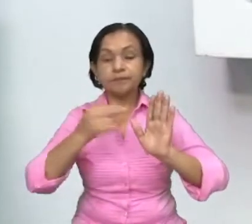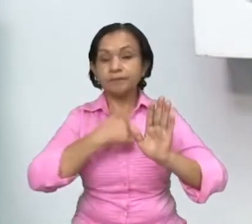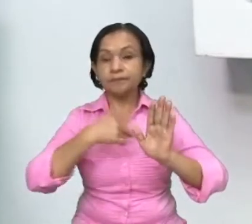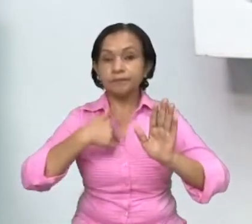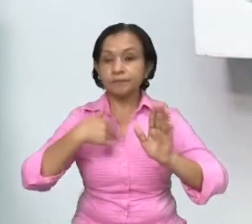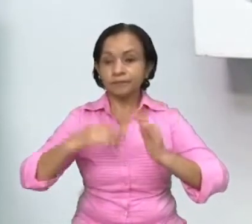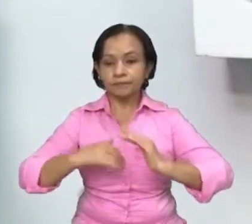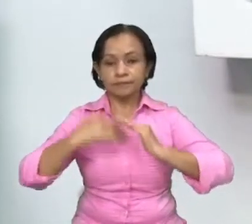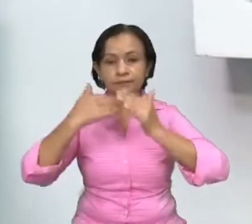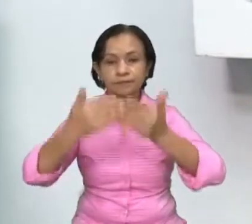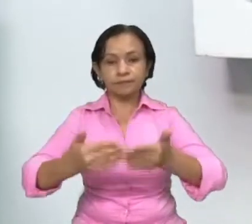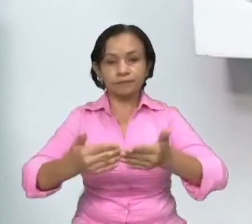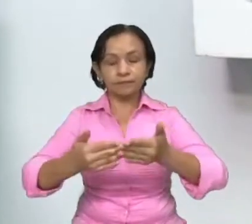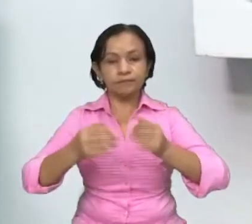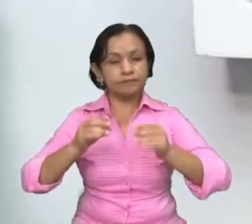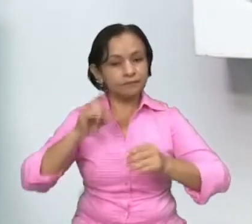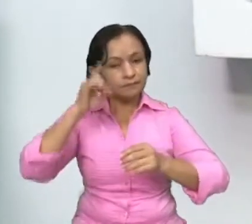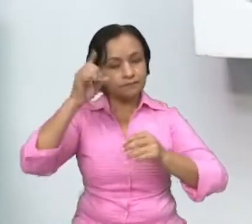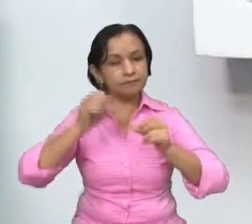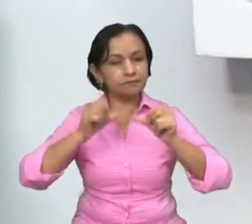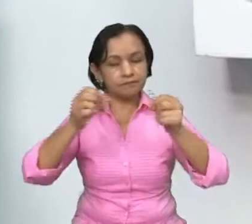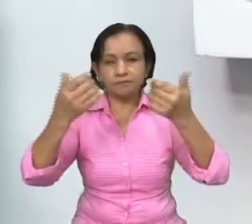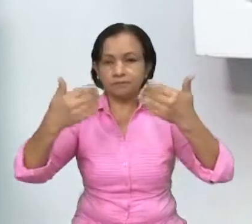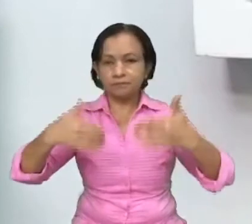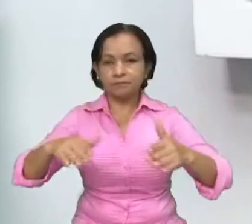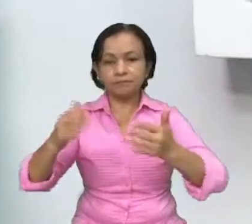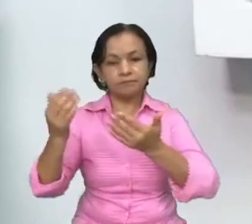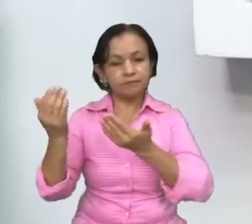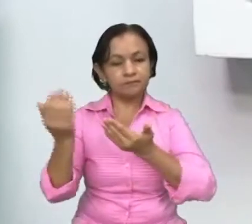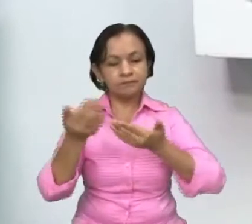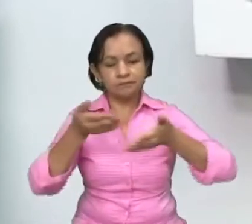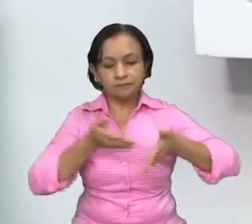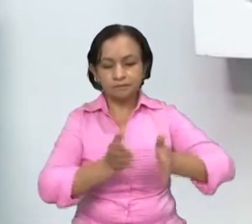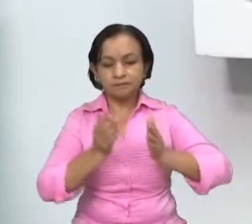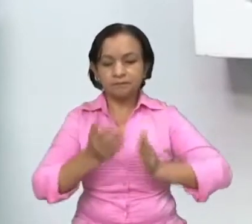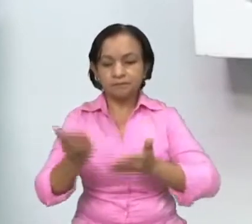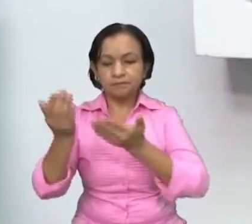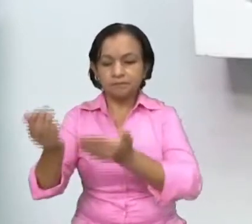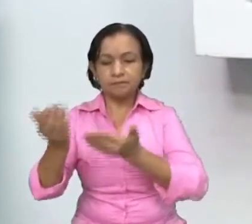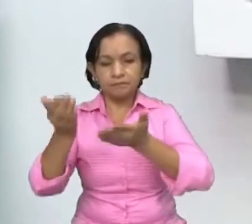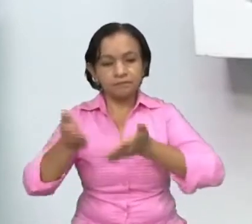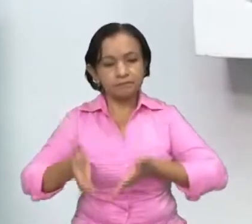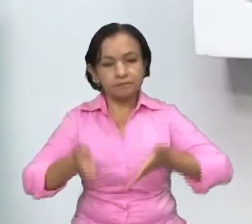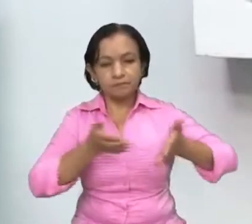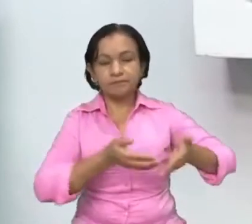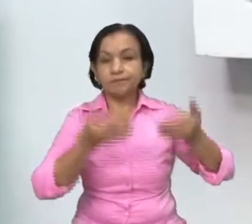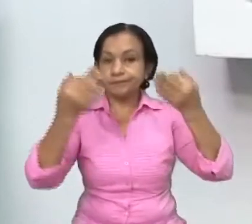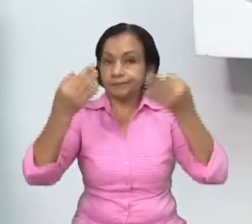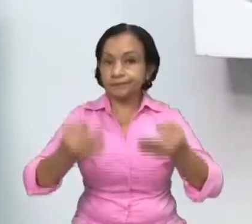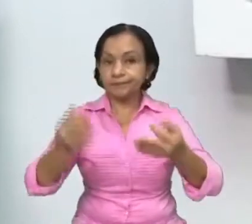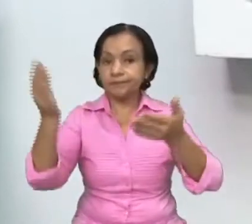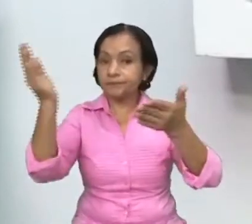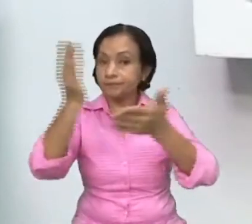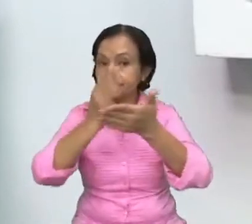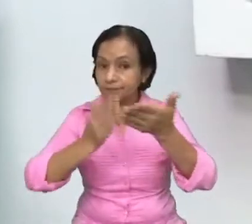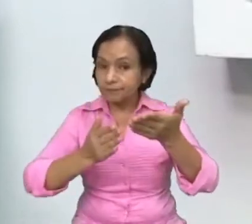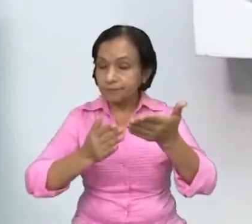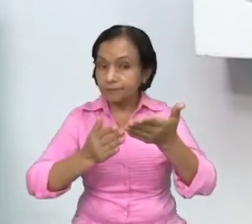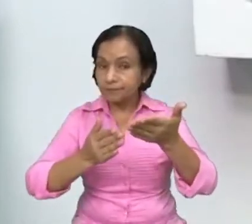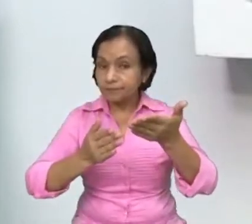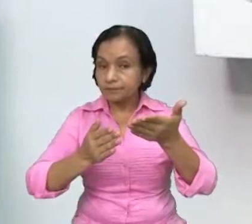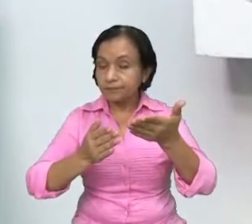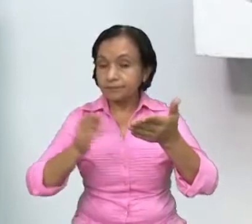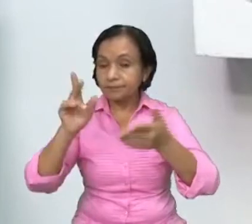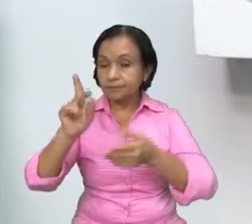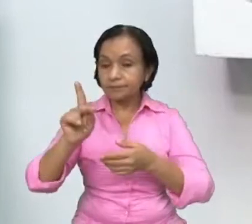tumor, el embarazo gemelar se va a desarrollar normal. Y estos bebés van a nacer bien sin ningún problema. Sin embargo, algunas cirugías como el